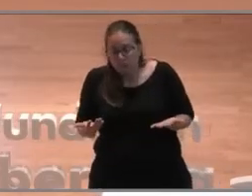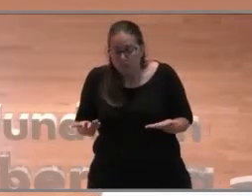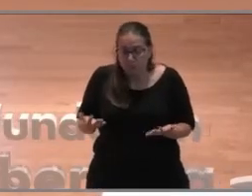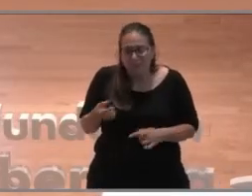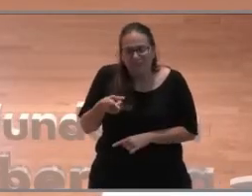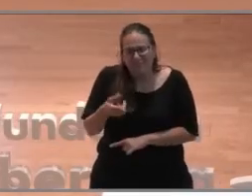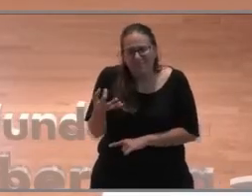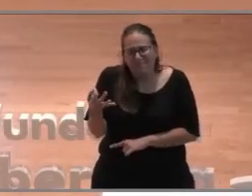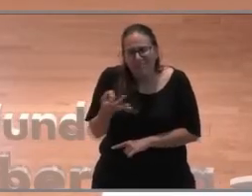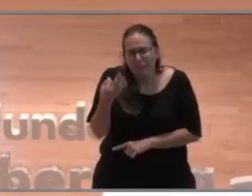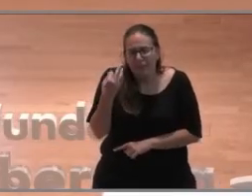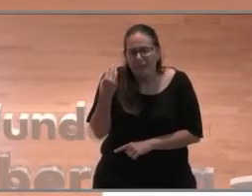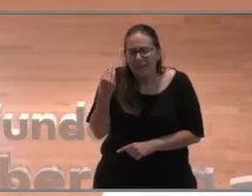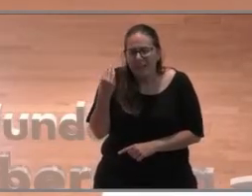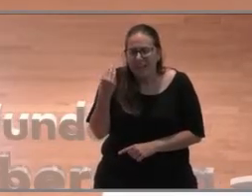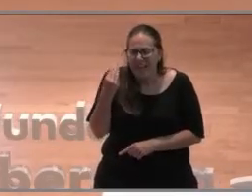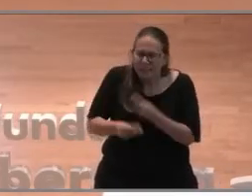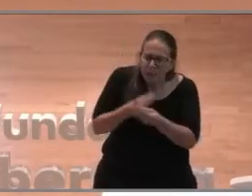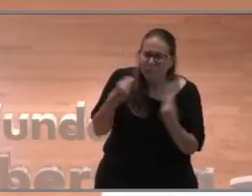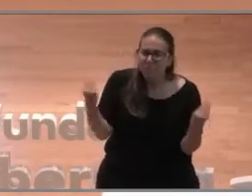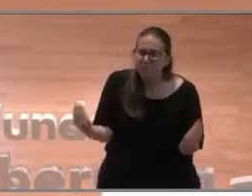que mejorar en la acción concreta,